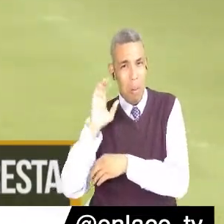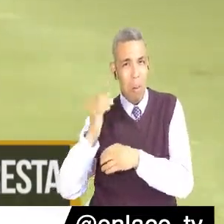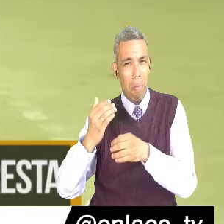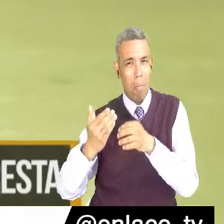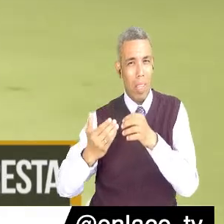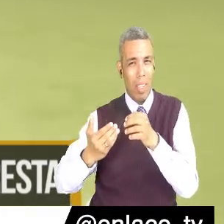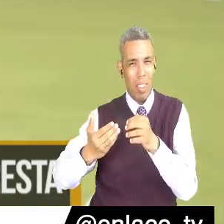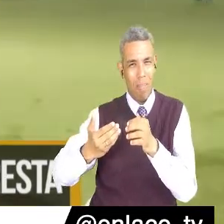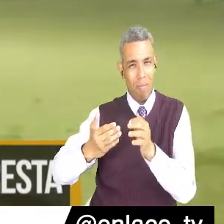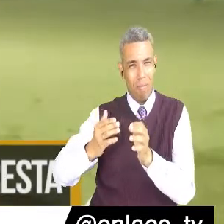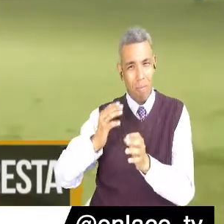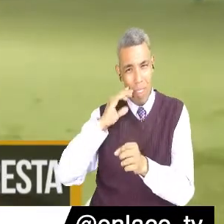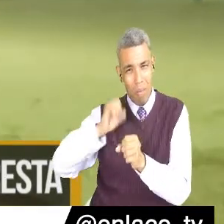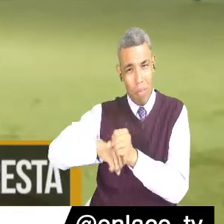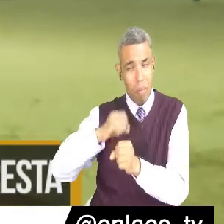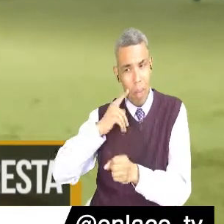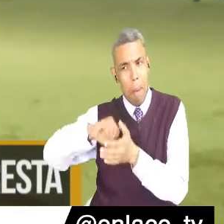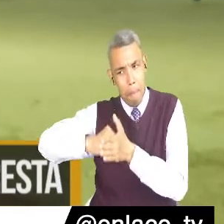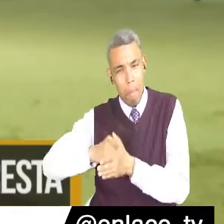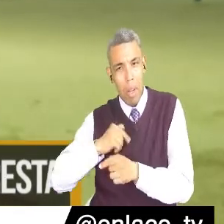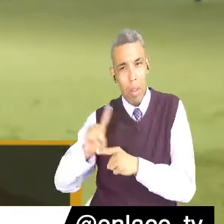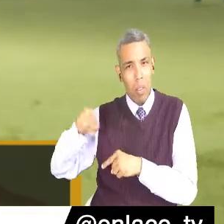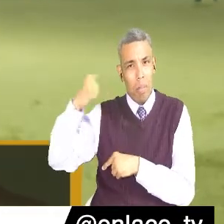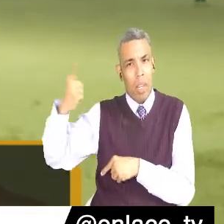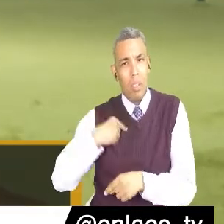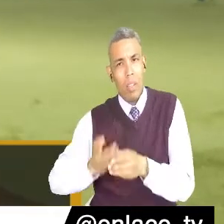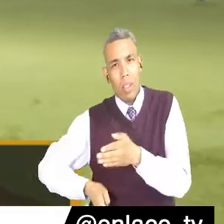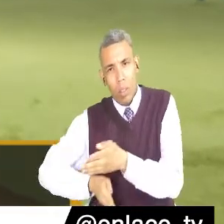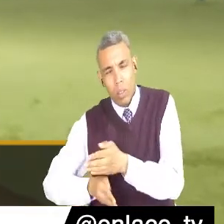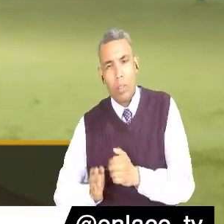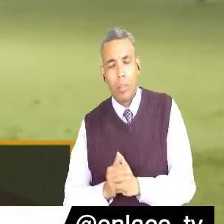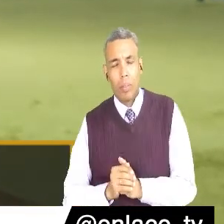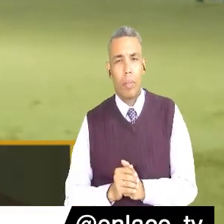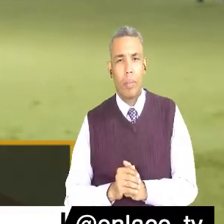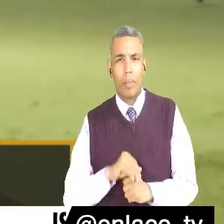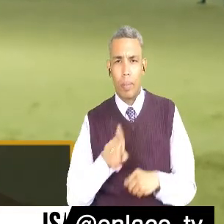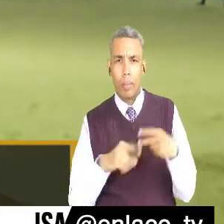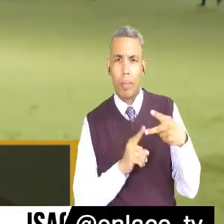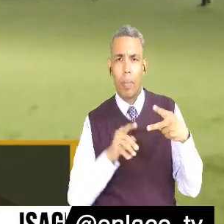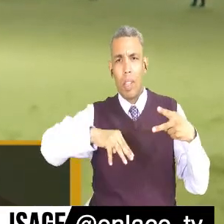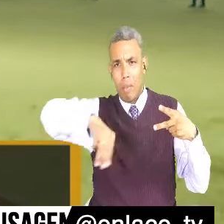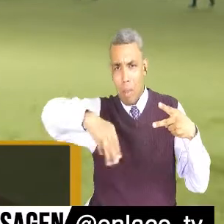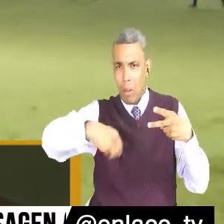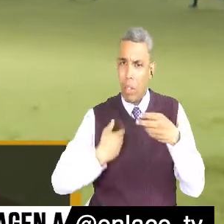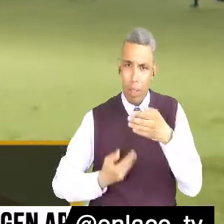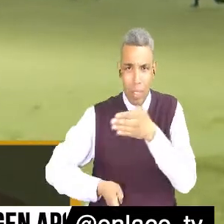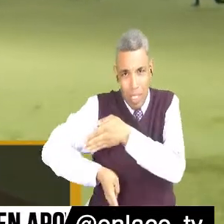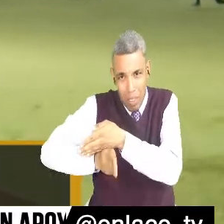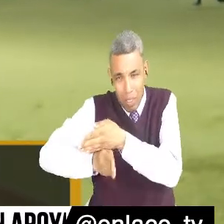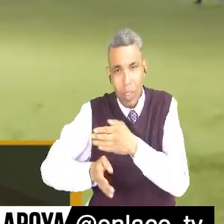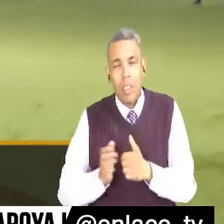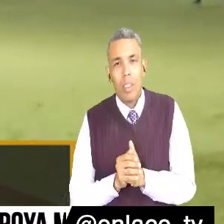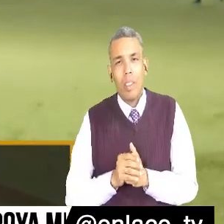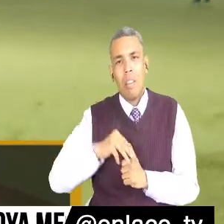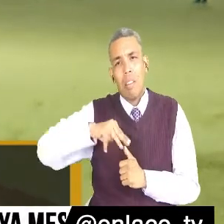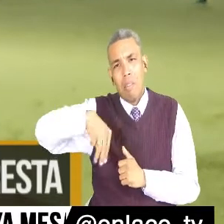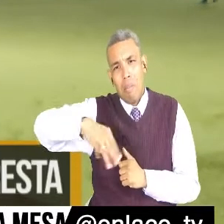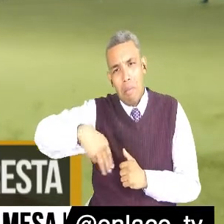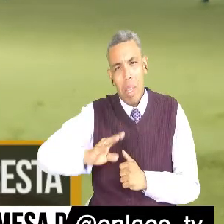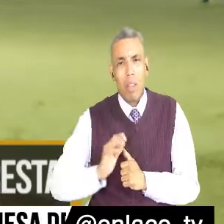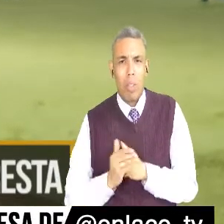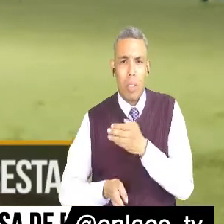esta semana, el miércoles, mayor de 35 años. Y para el fin de semana, el próximo partido juega